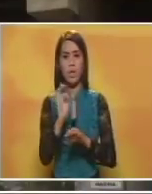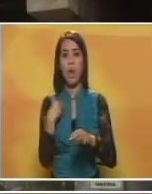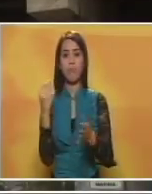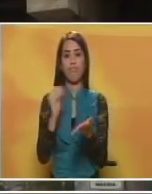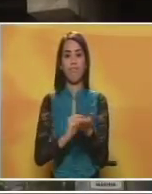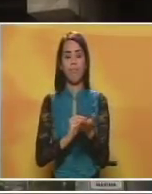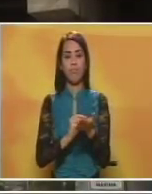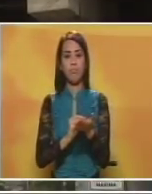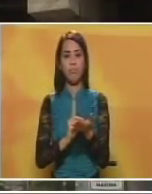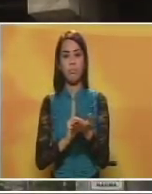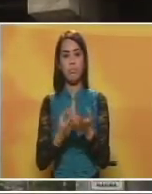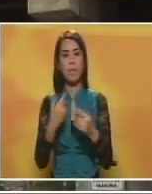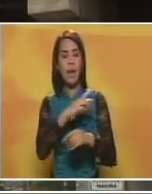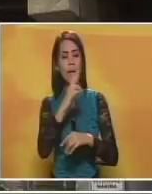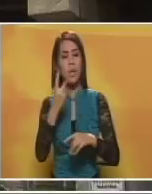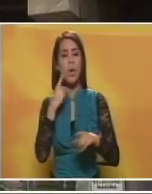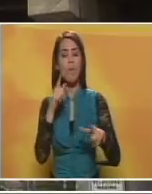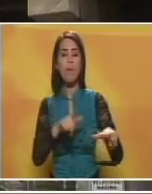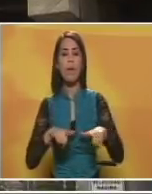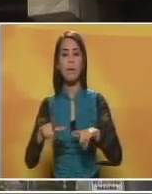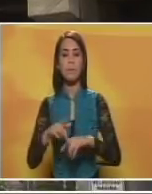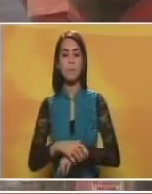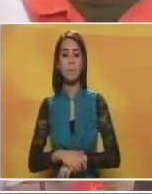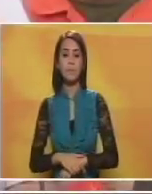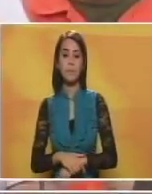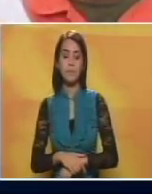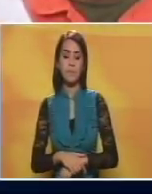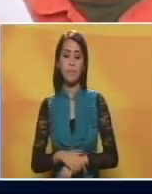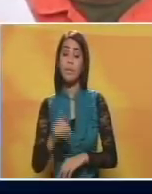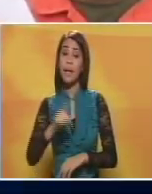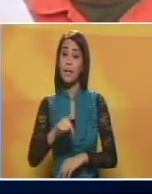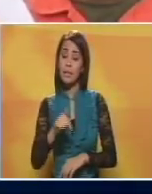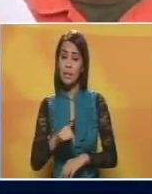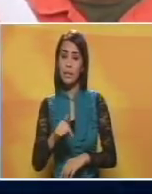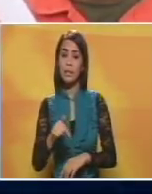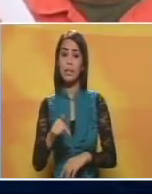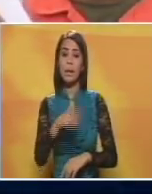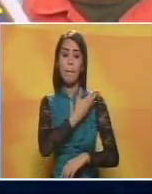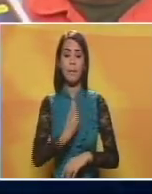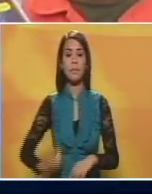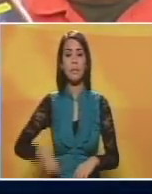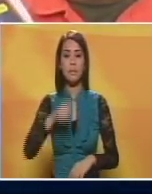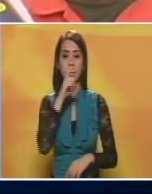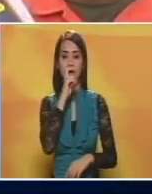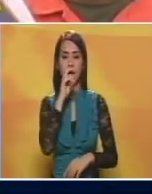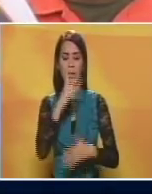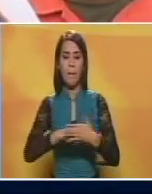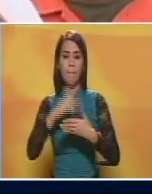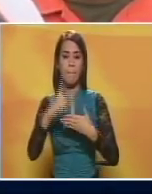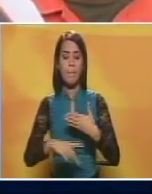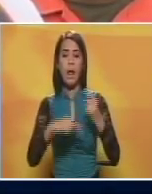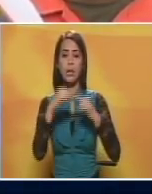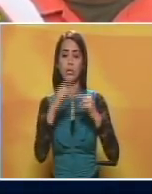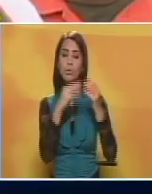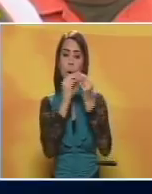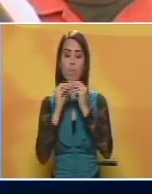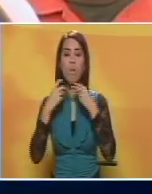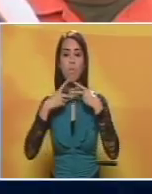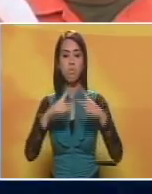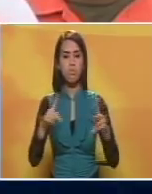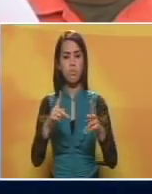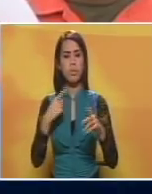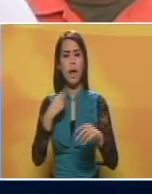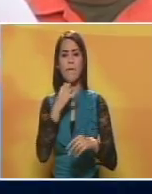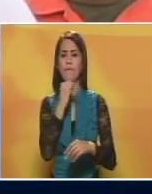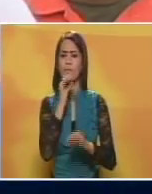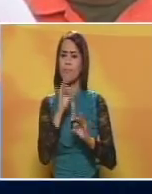en la avenida Río de Janeiro de las Mercedes. Aquí nuestro presidente Nicolás Maduro Moro, a través del Plan de Obras Públicas, ha hecho un